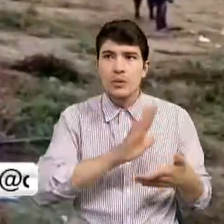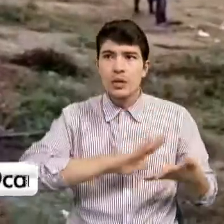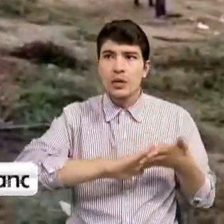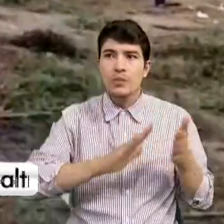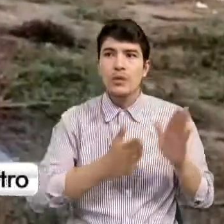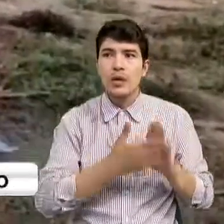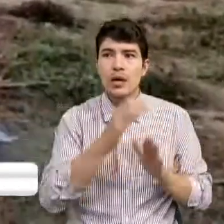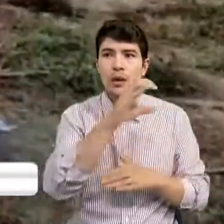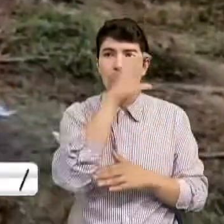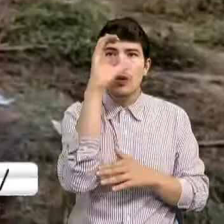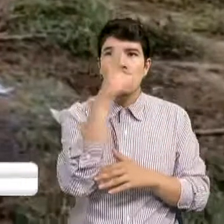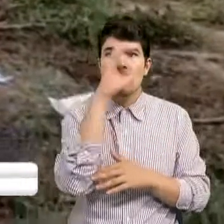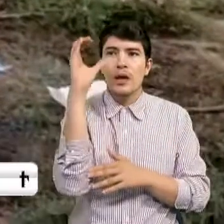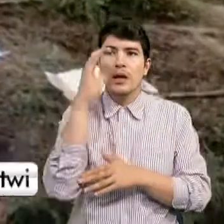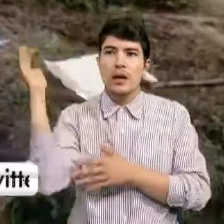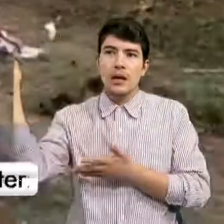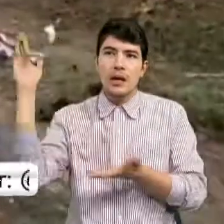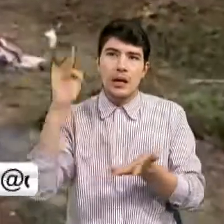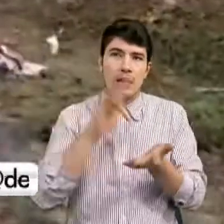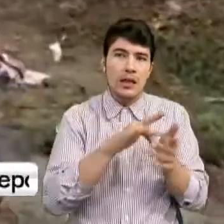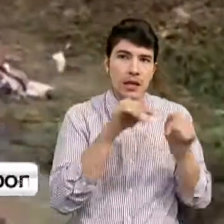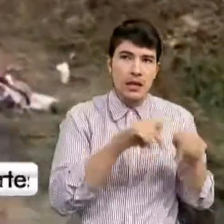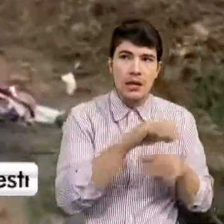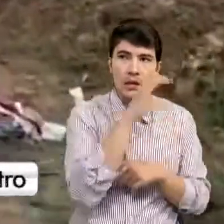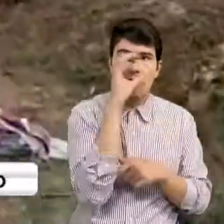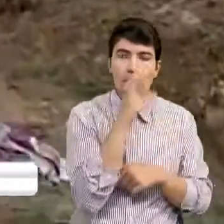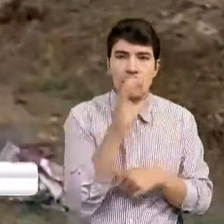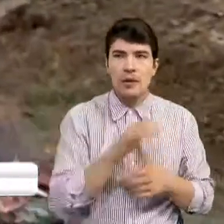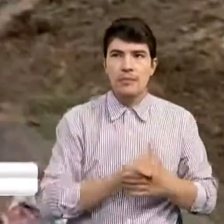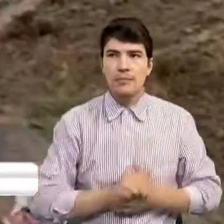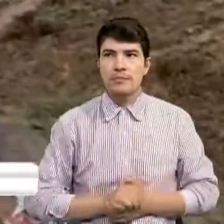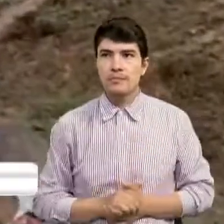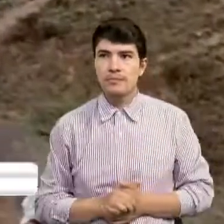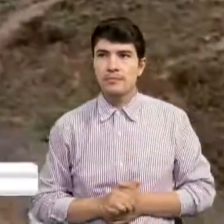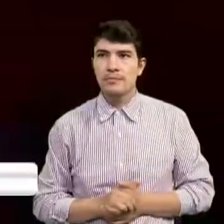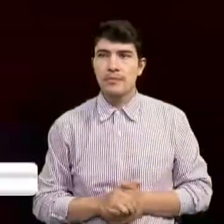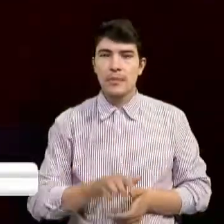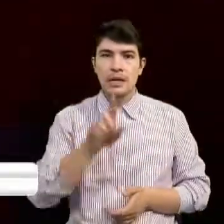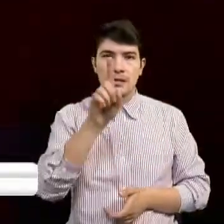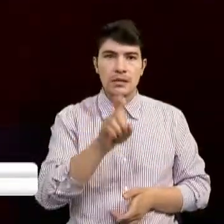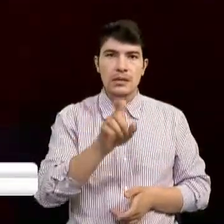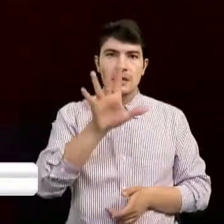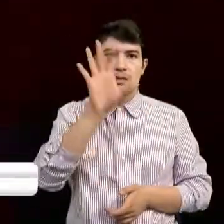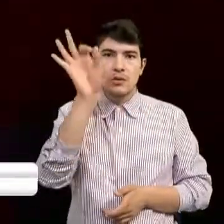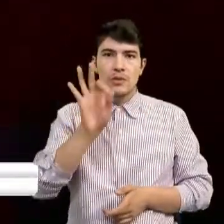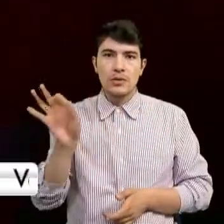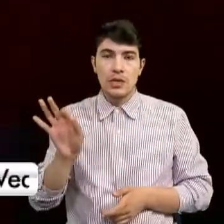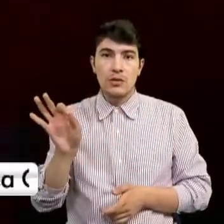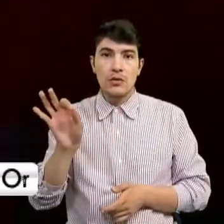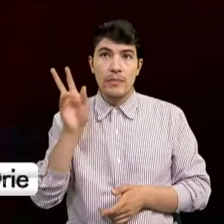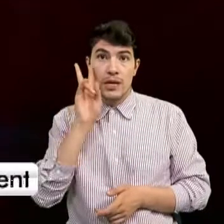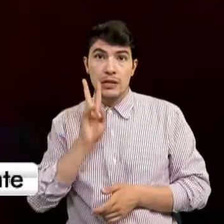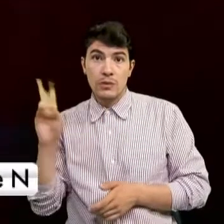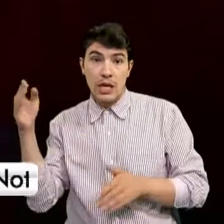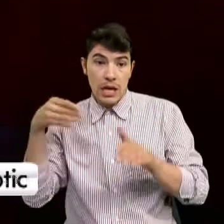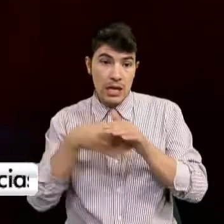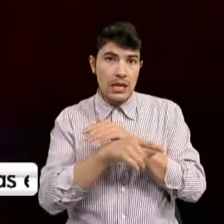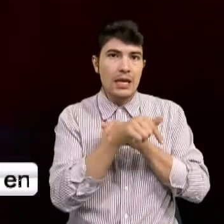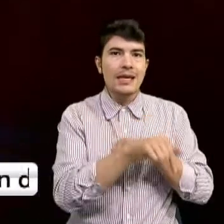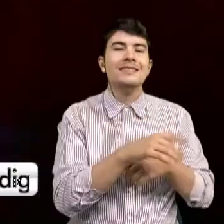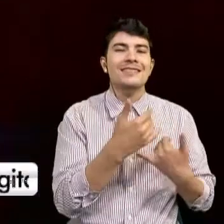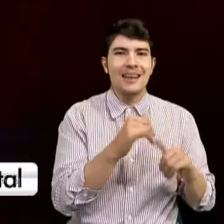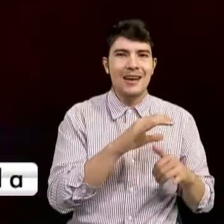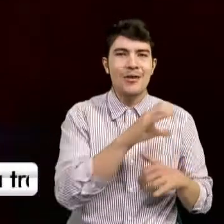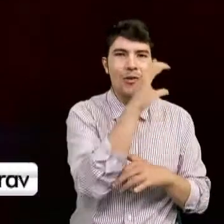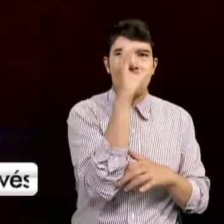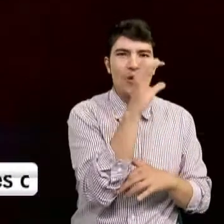es colombiana que retornó, y el restante venezolana. Que el 67% de esas personas son colombianos, ya sea